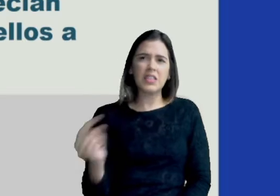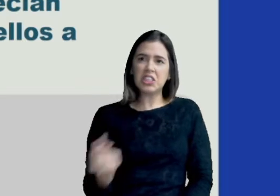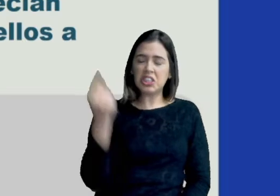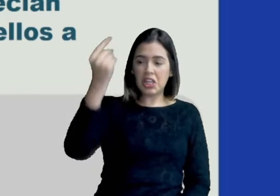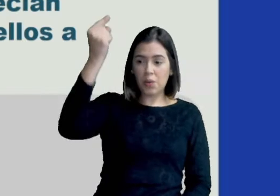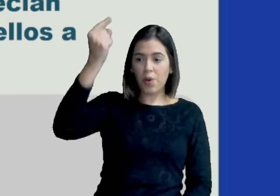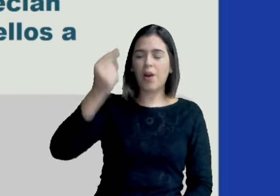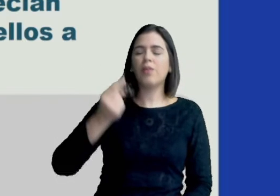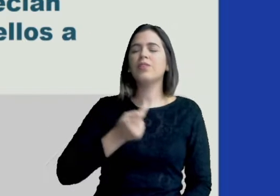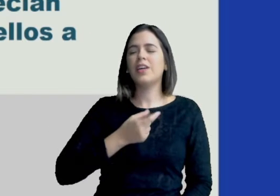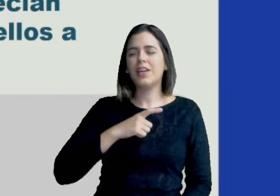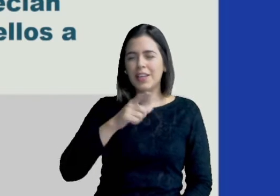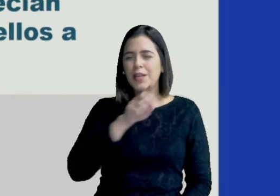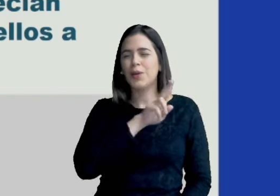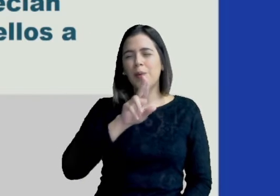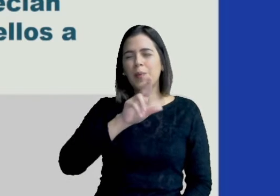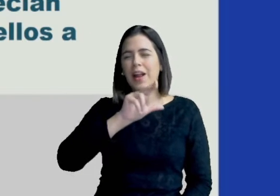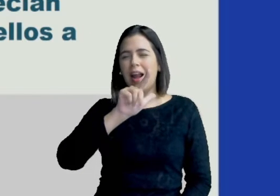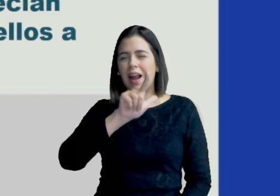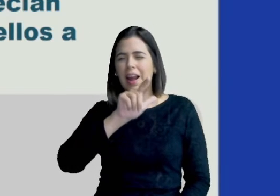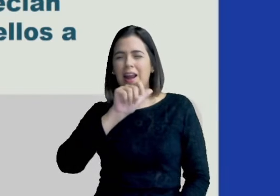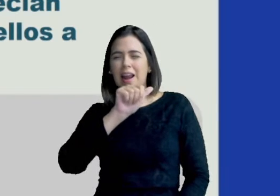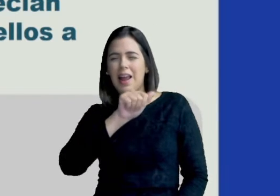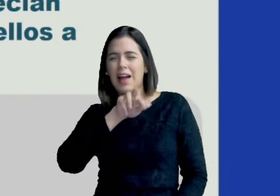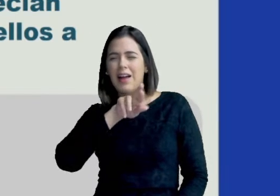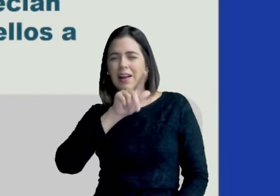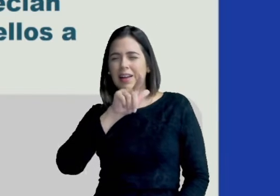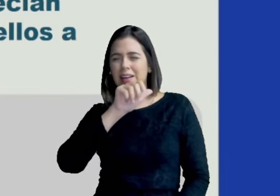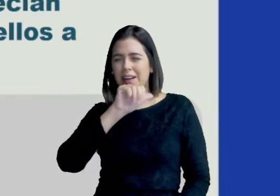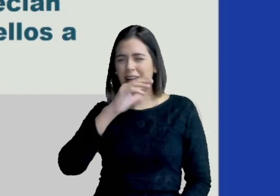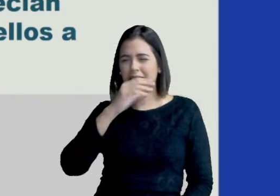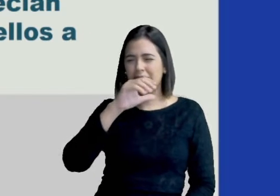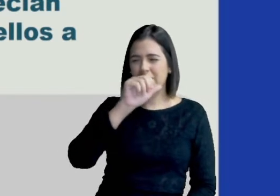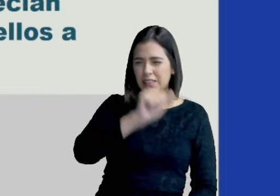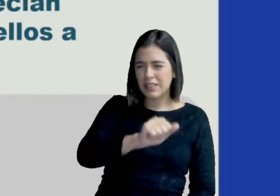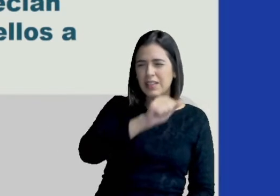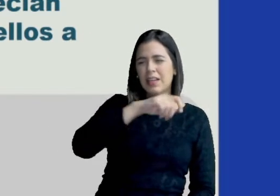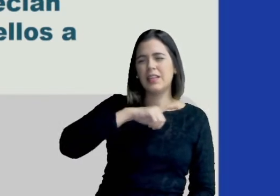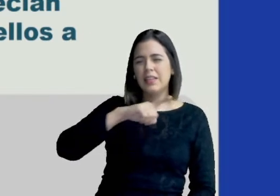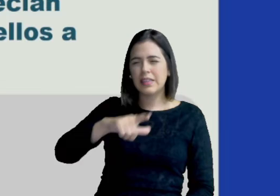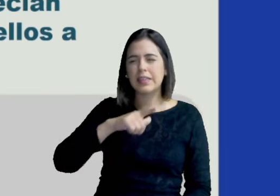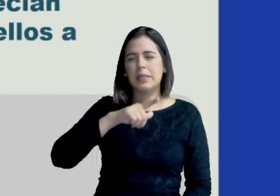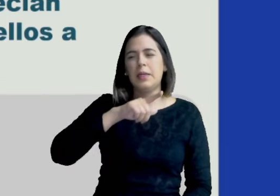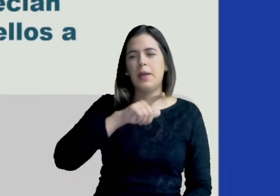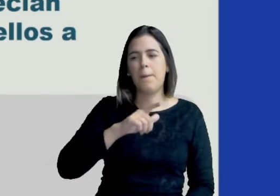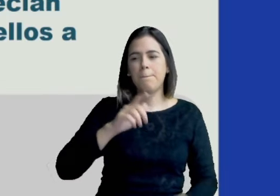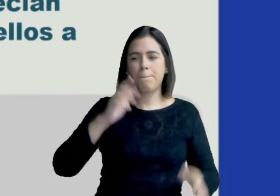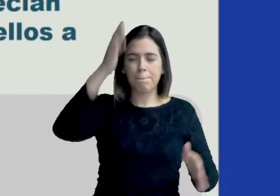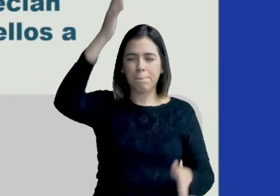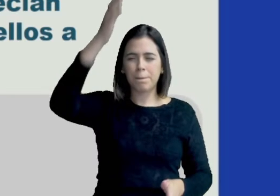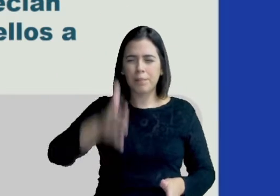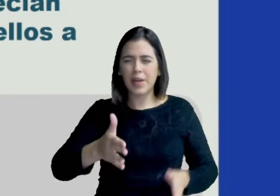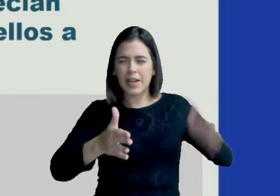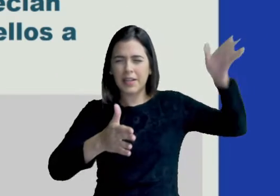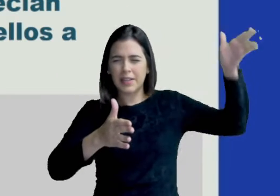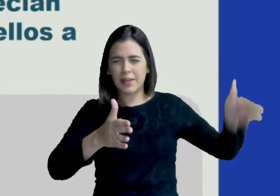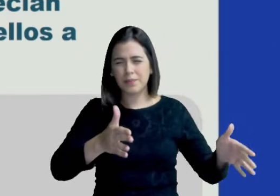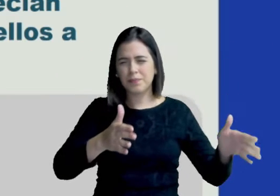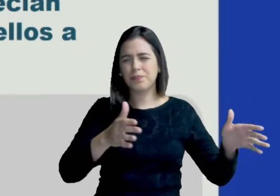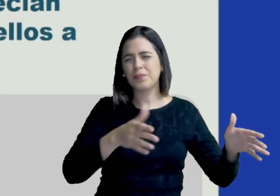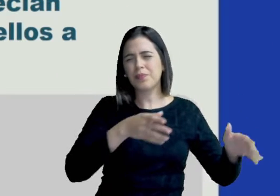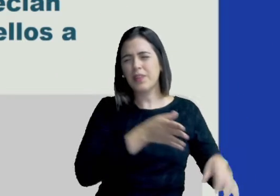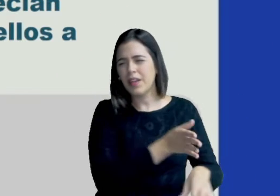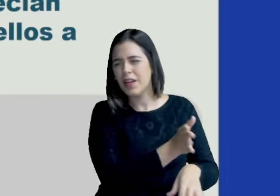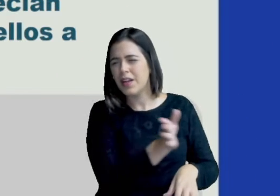apodaban la garza, ocupando casi todo el espacio de pared a pared. Vuelvo